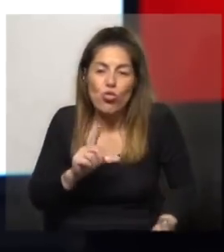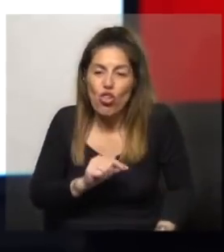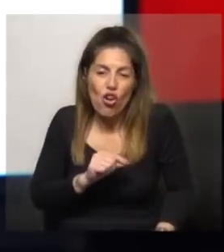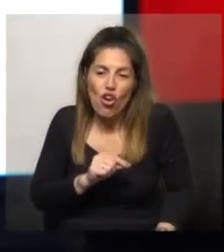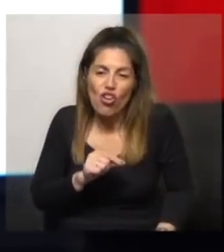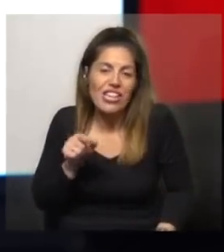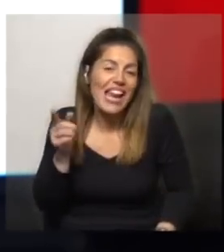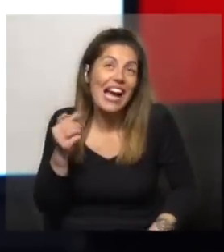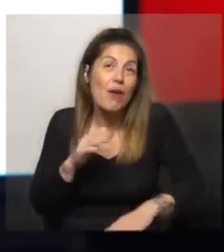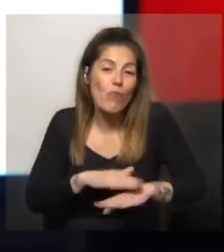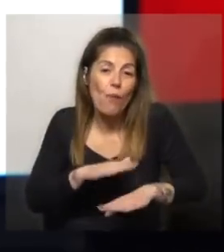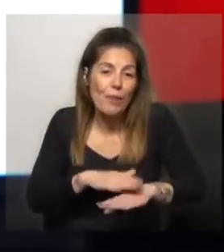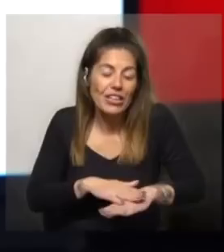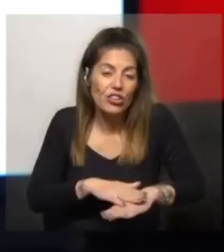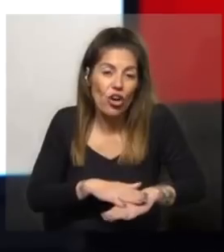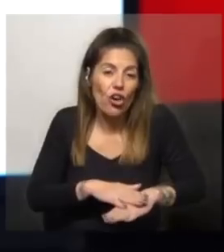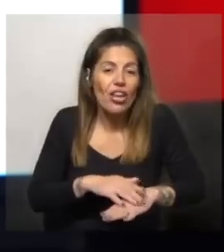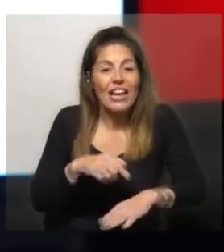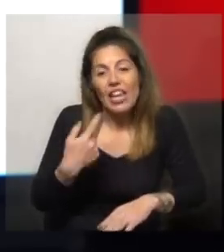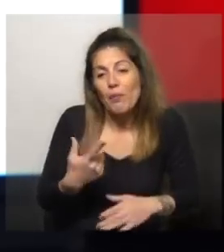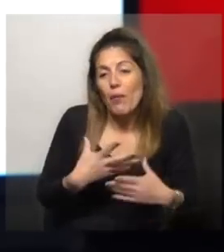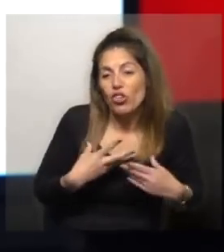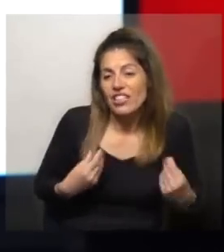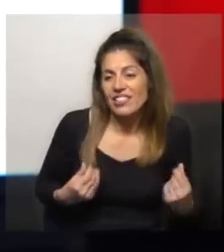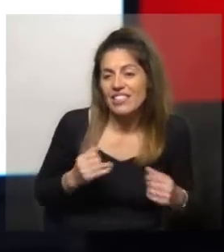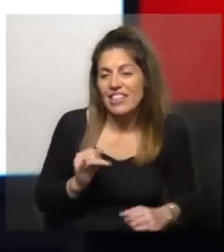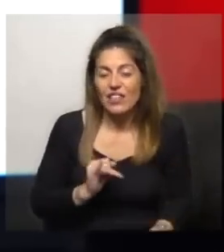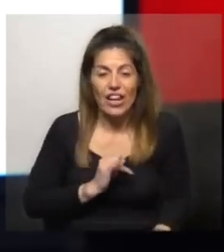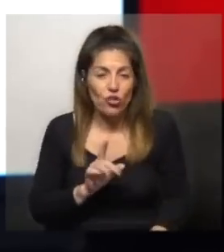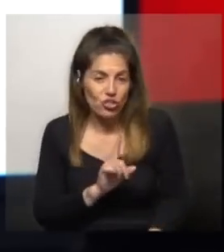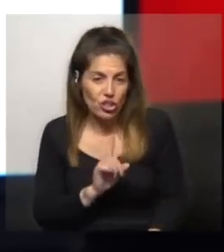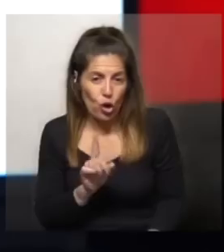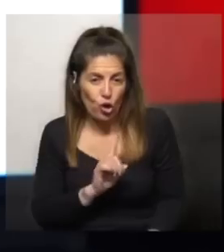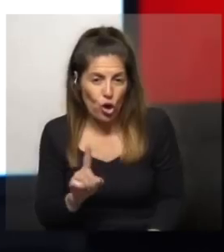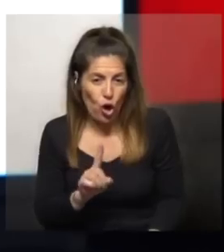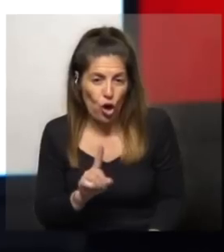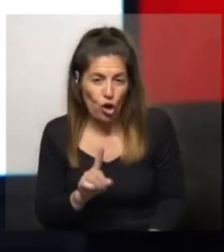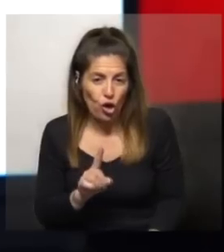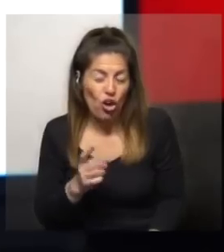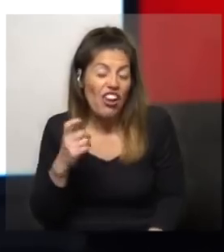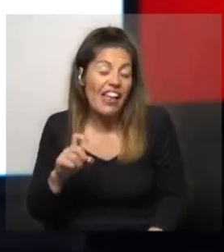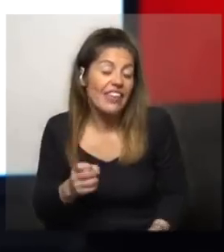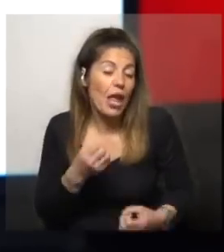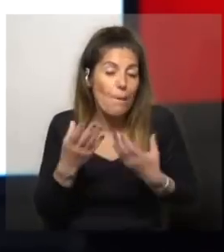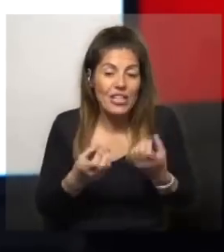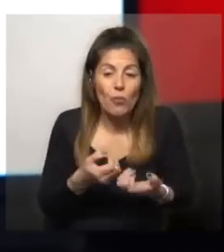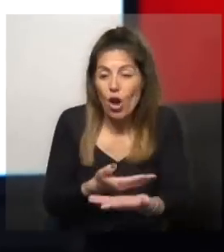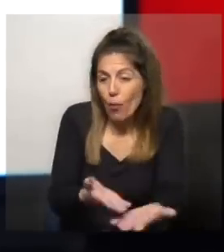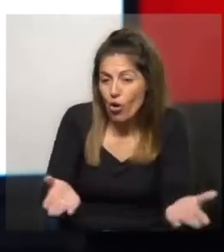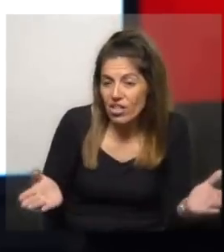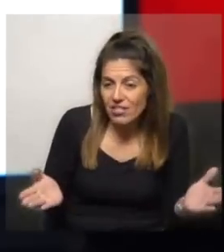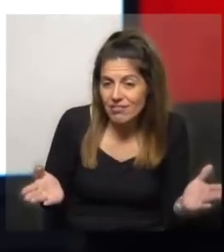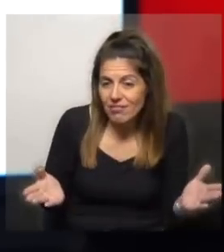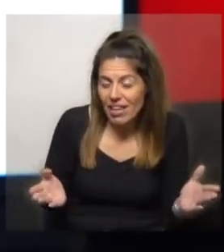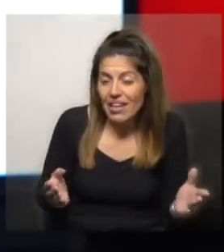que está después en realidad vos te sentís o no te sentís identificado con eso que alguien expresó pero de algún modo lo pones ahí digamos